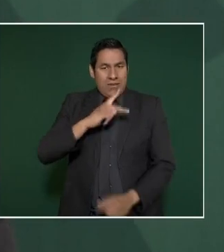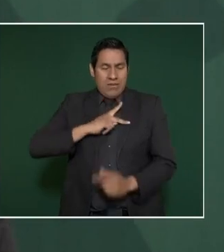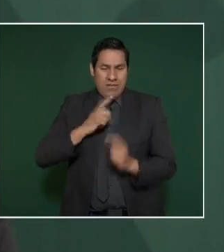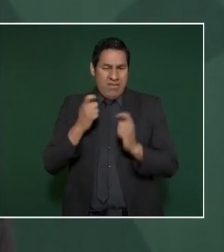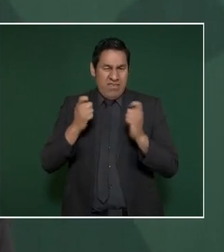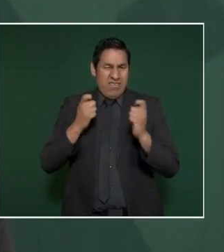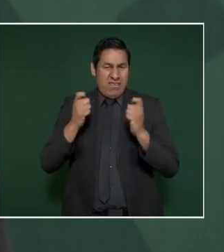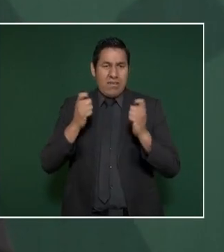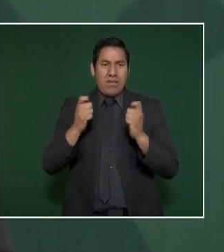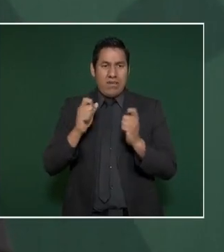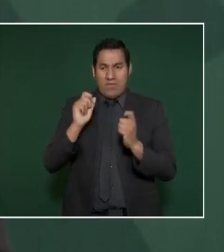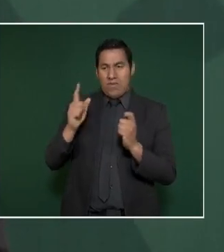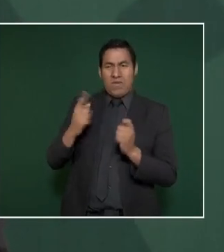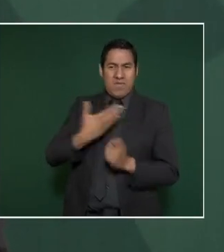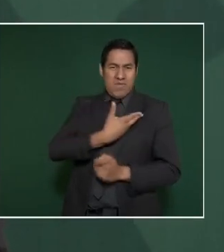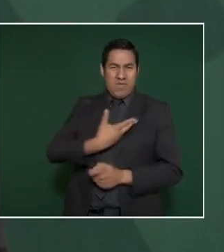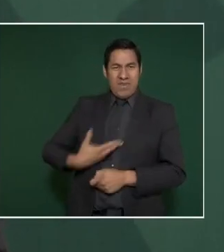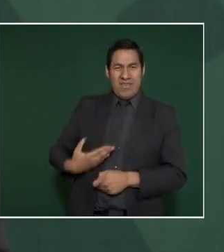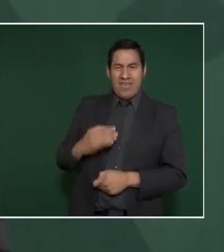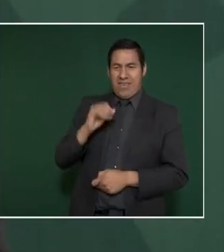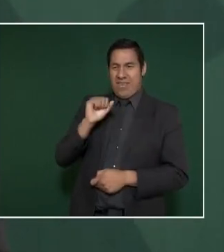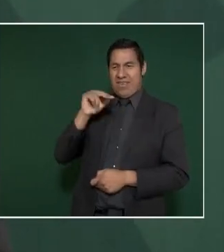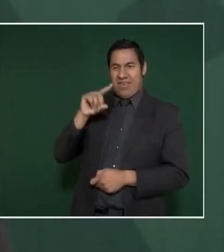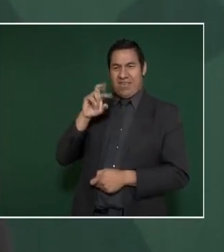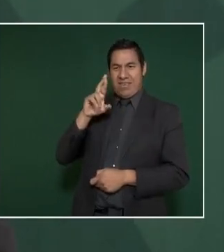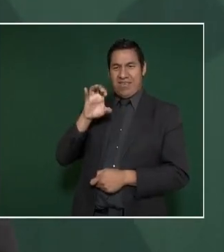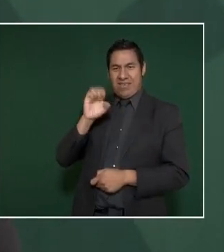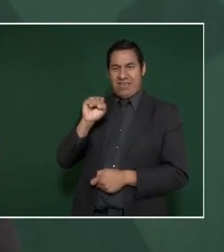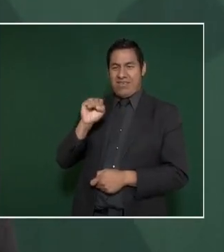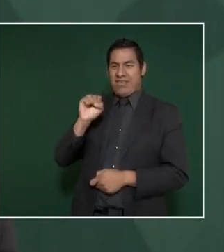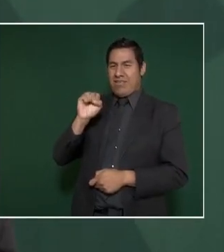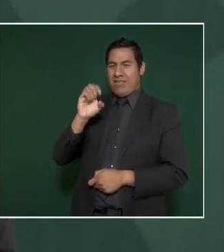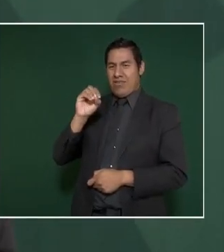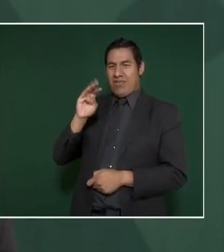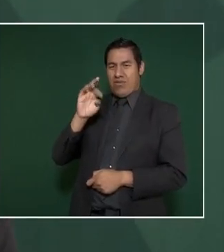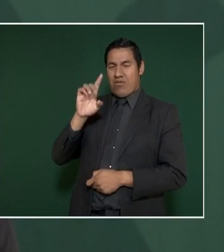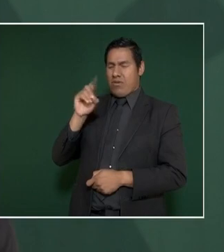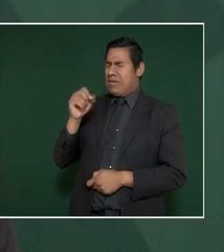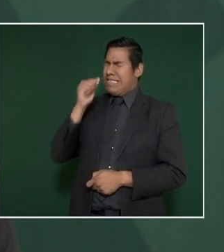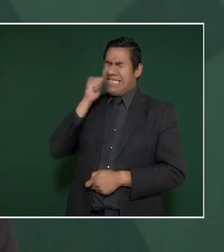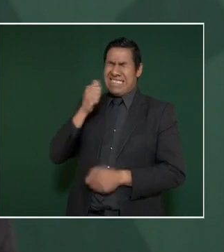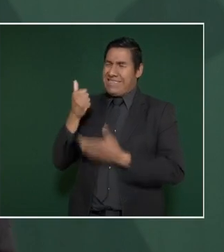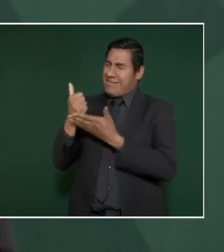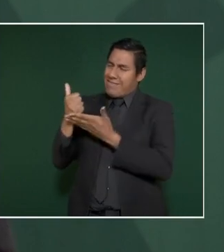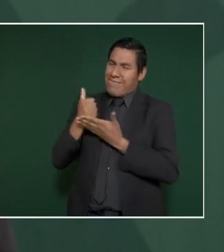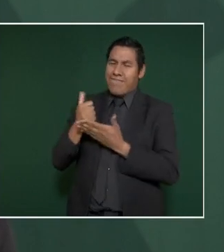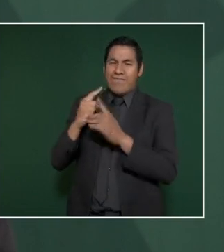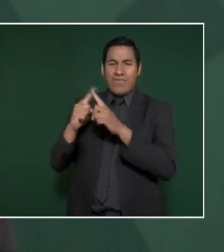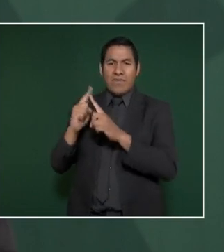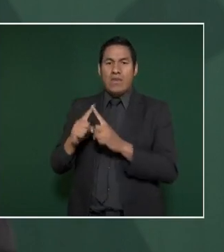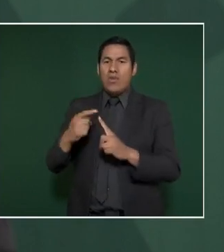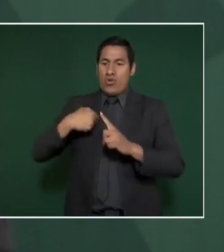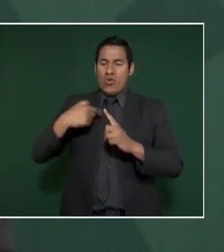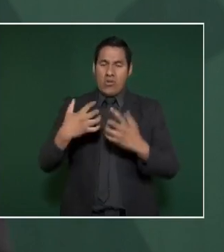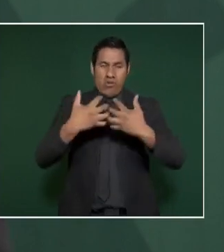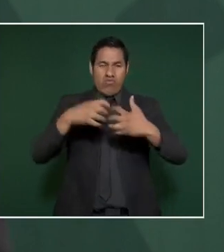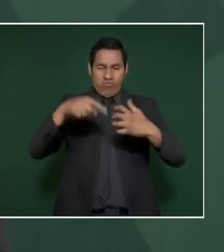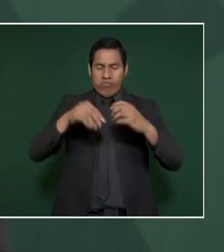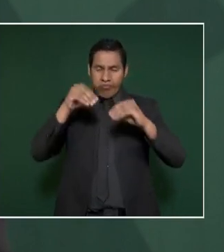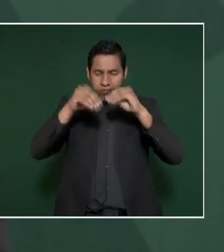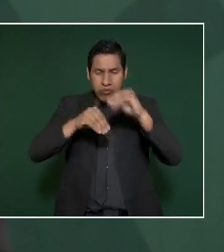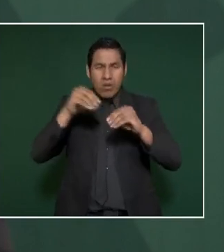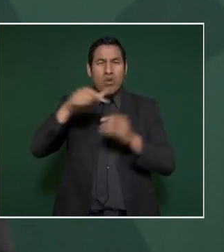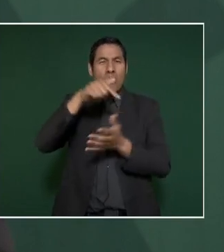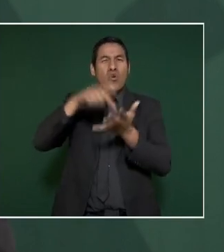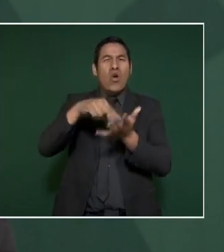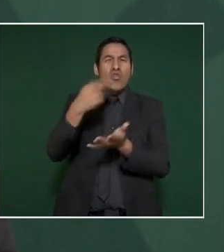trabajando con el presidente Andrés Manuel López Obrador que nos ha brindado todo el apoyo en esta materia la planta de tratamiento particularmente la de San Antonio